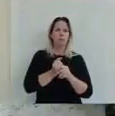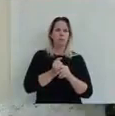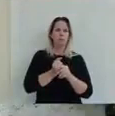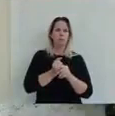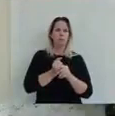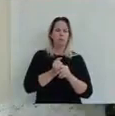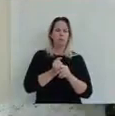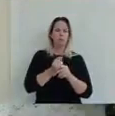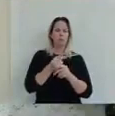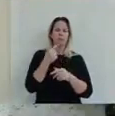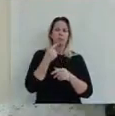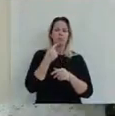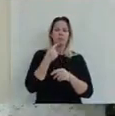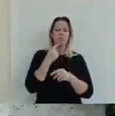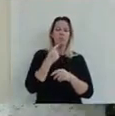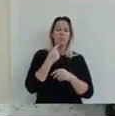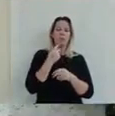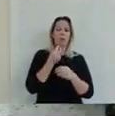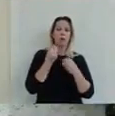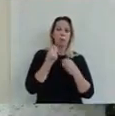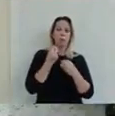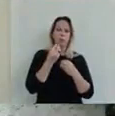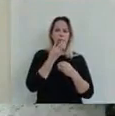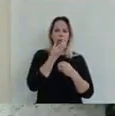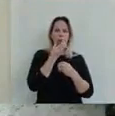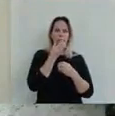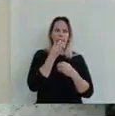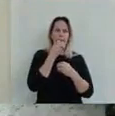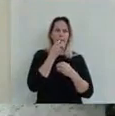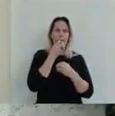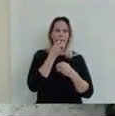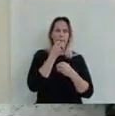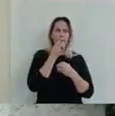también el Gobierno Nacional hace 3 semanas ya habilitó en